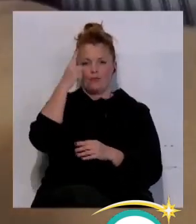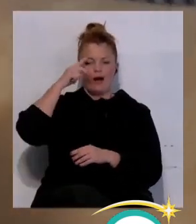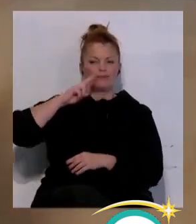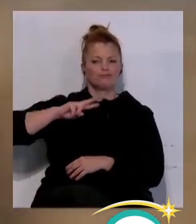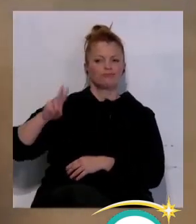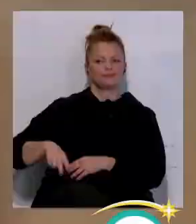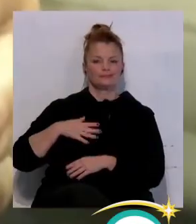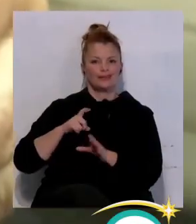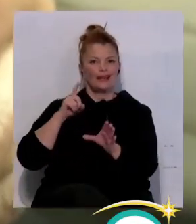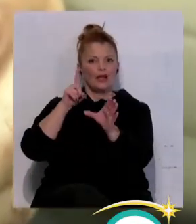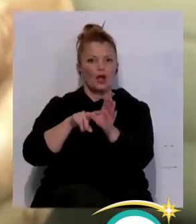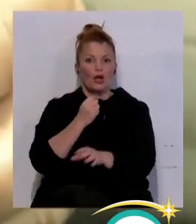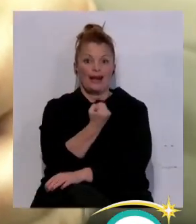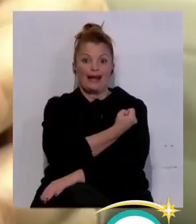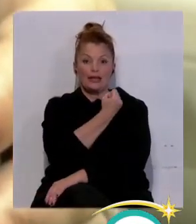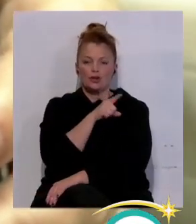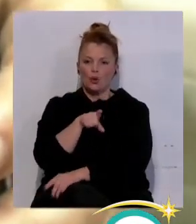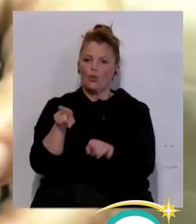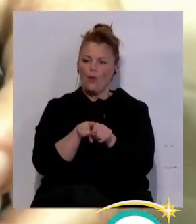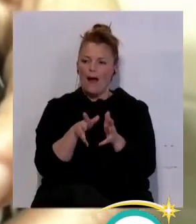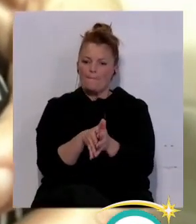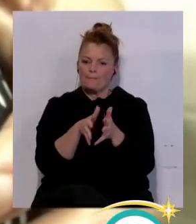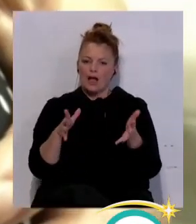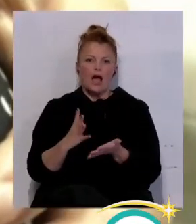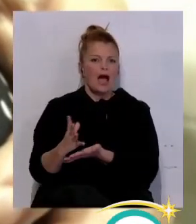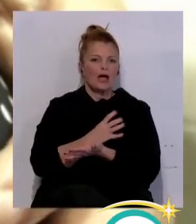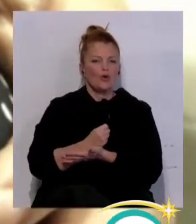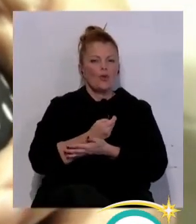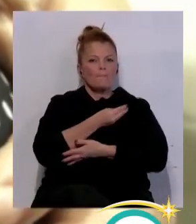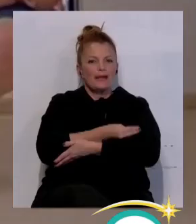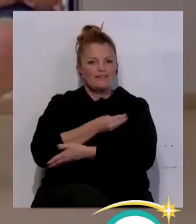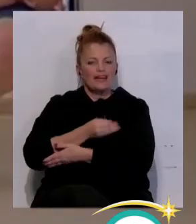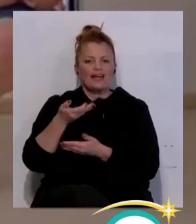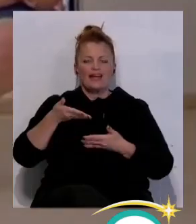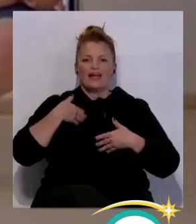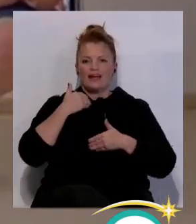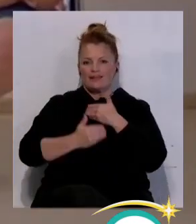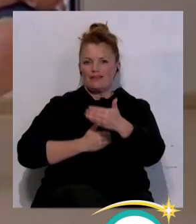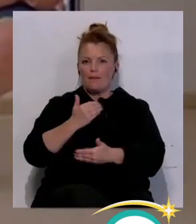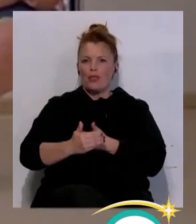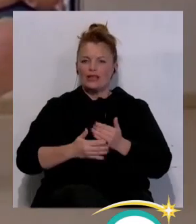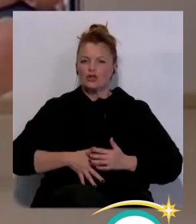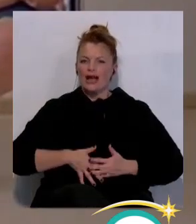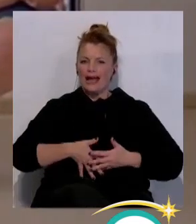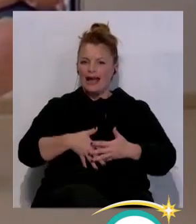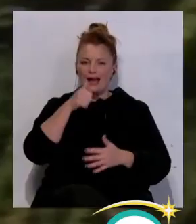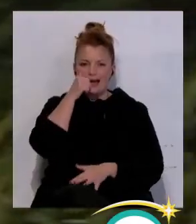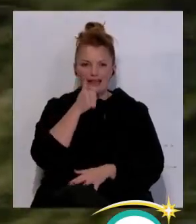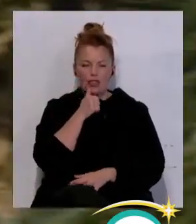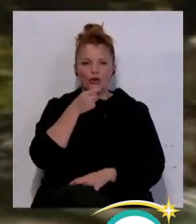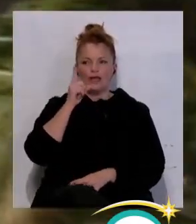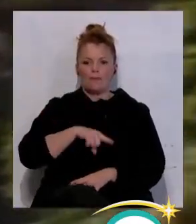de inscripción en el registro se amplíe a todos los bebés que fallecen en el proceso de gestación o en